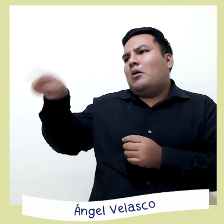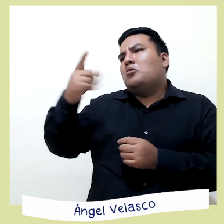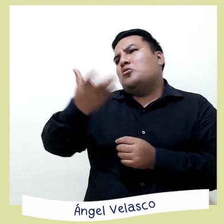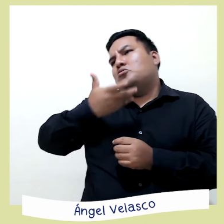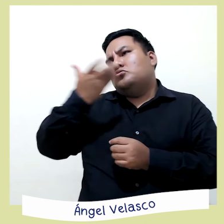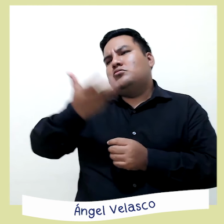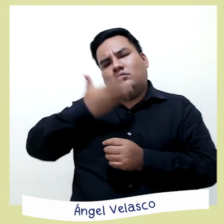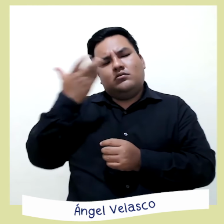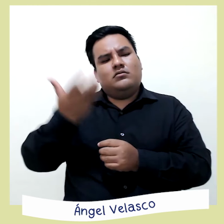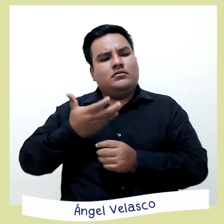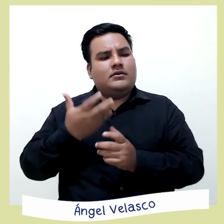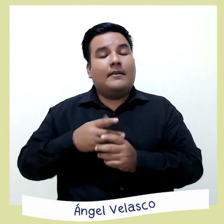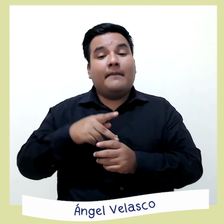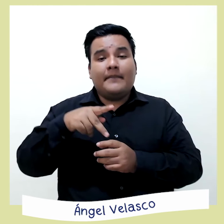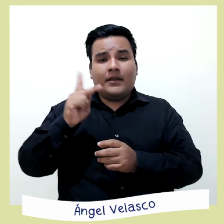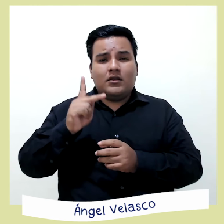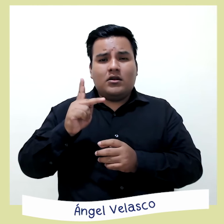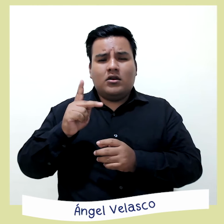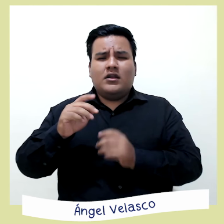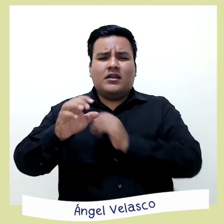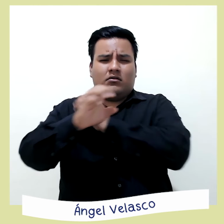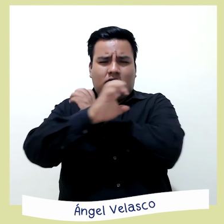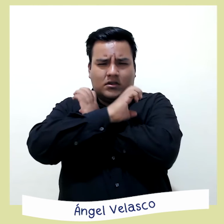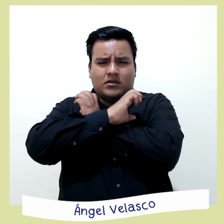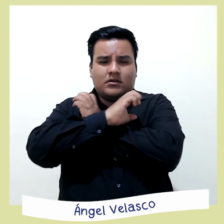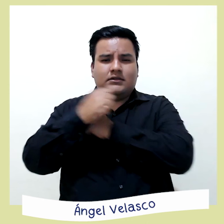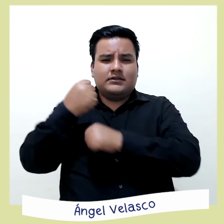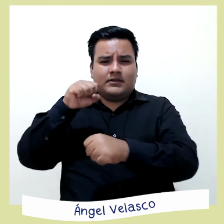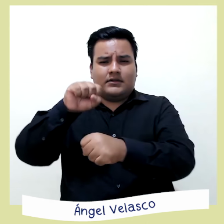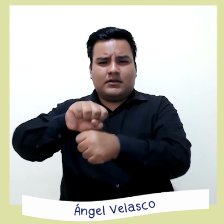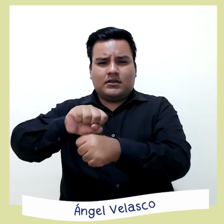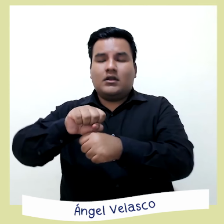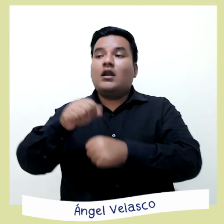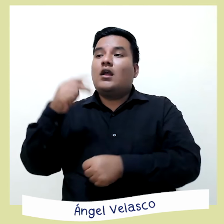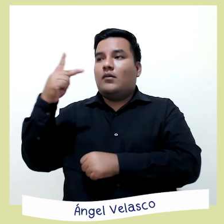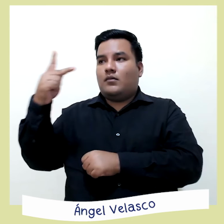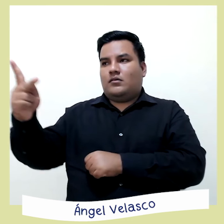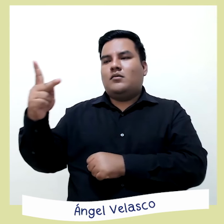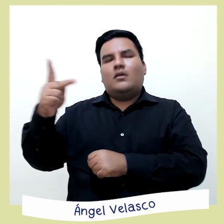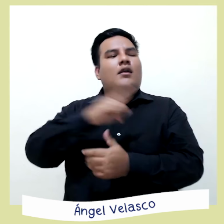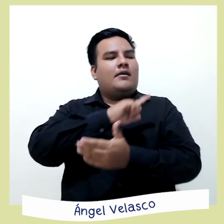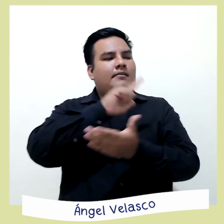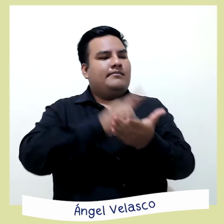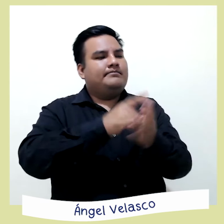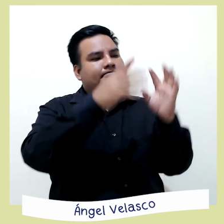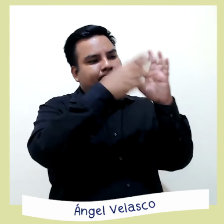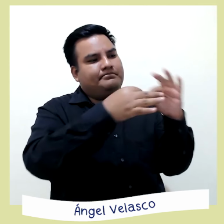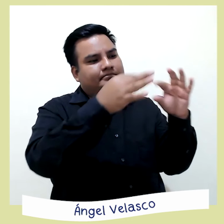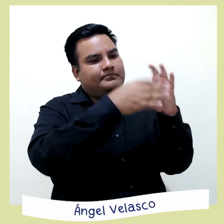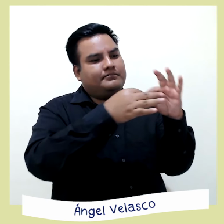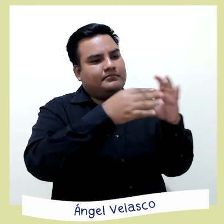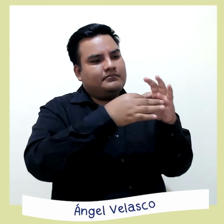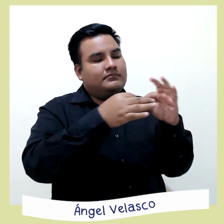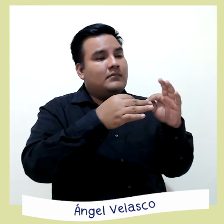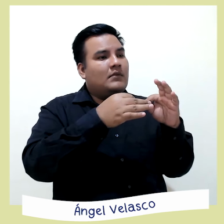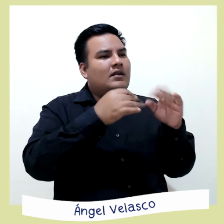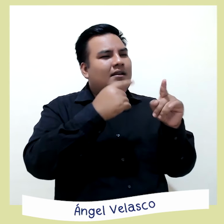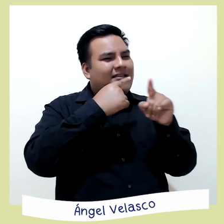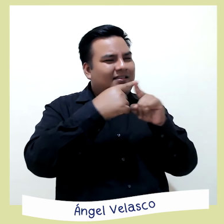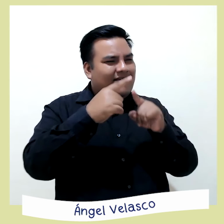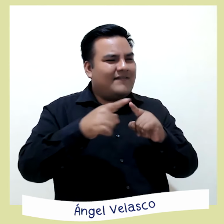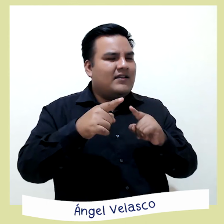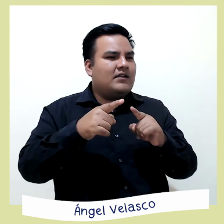que estamos en esta condición y fuera una cuestión más cotidiana. Sin embargo, la Secretaría